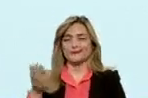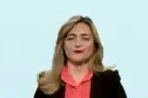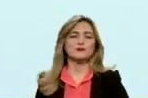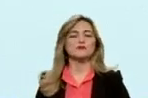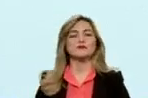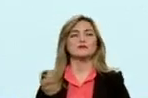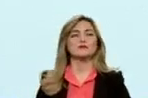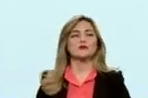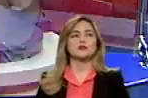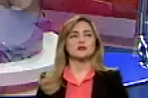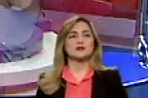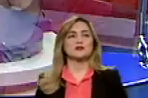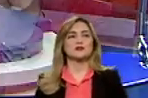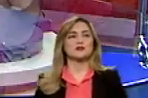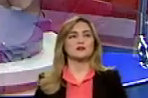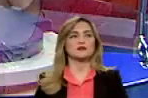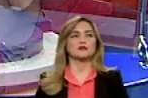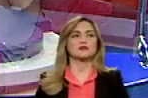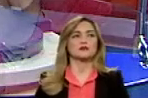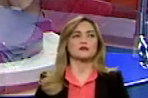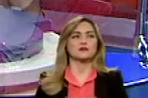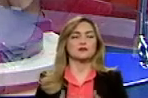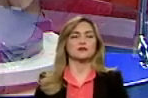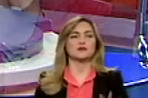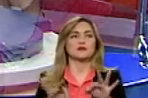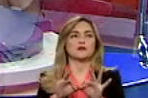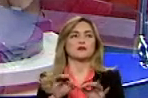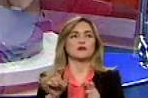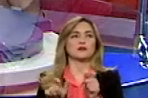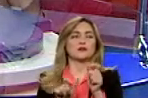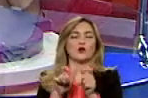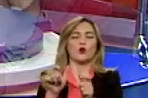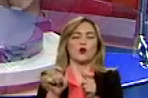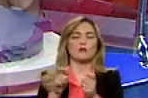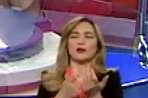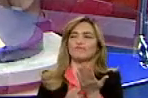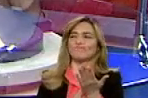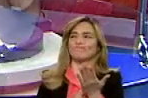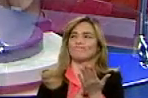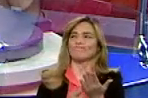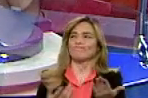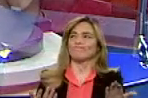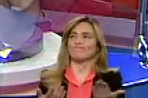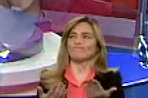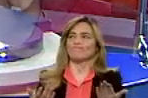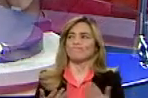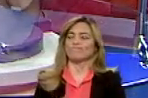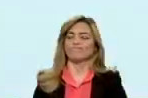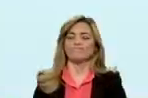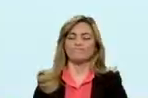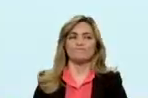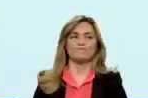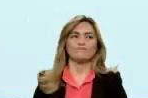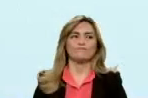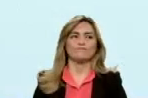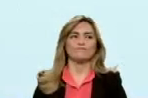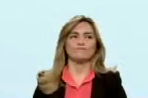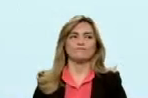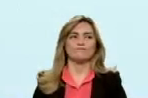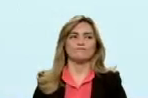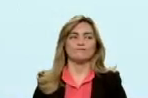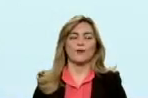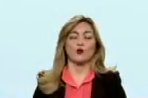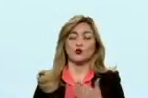de las cosas que creo que es importante que la ciudad se ponga a pensar es en el hecho de que no todos podemos hacer